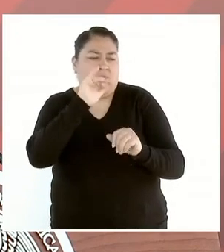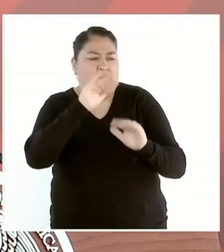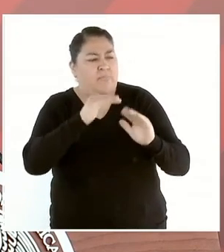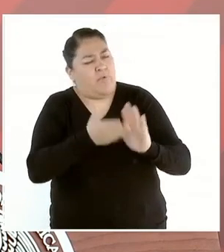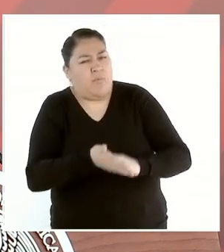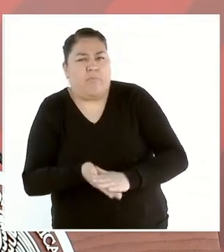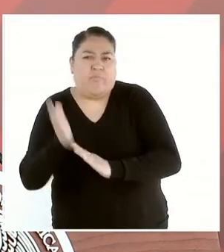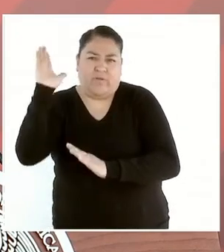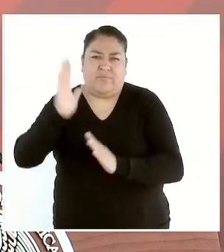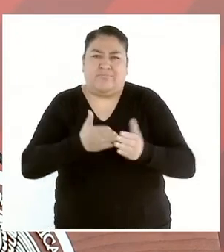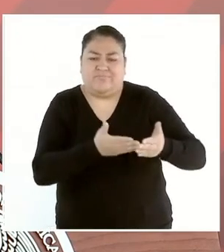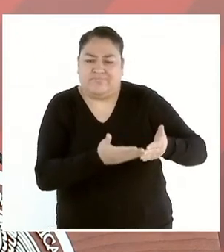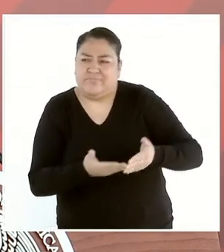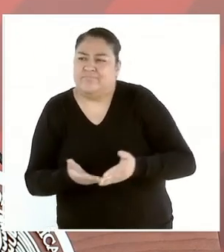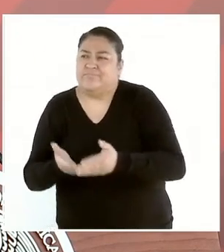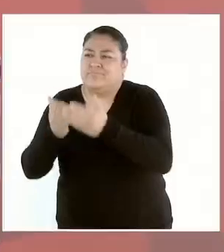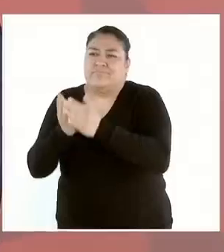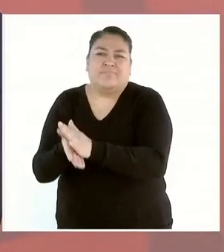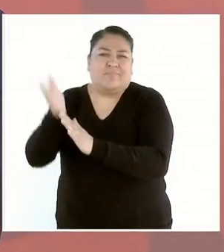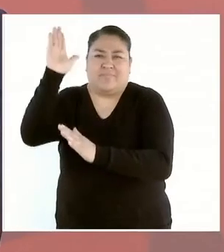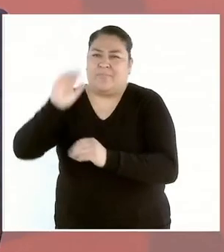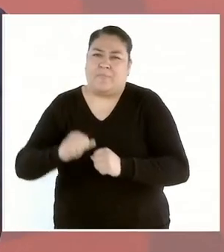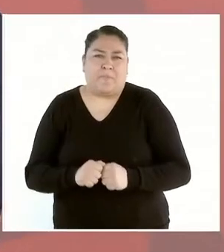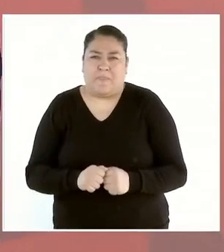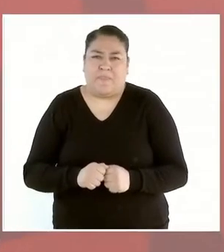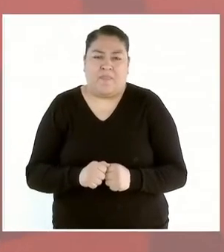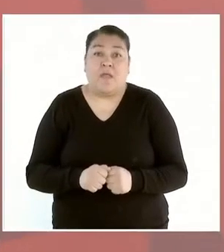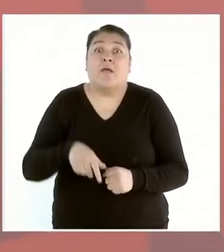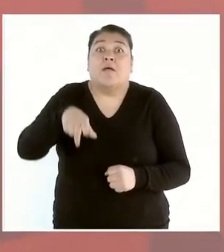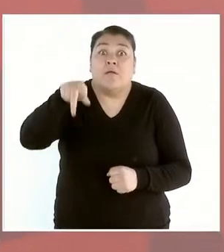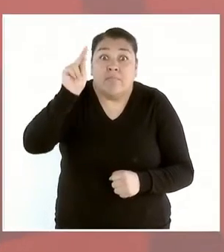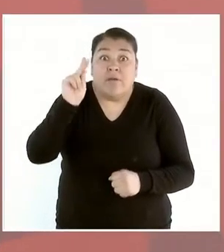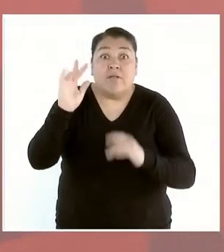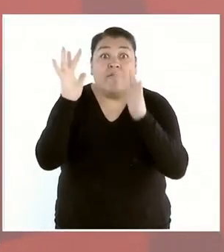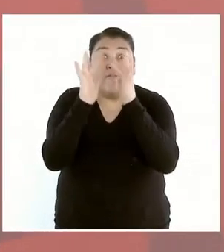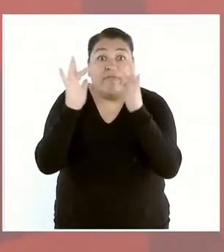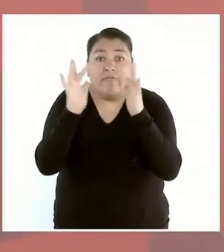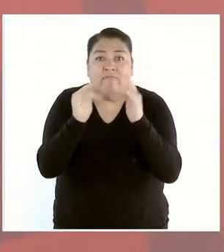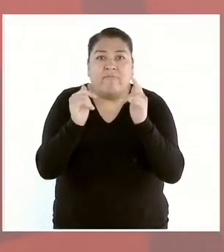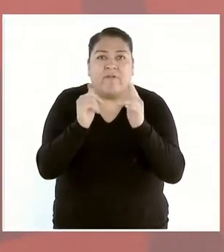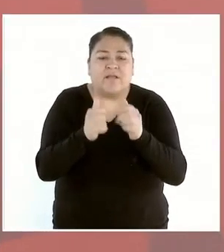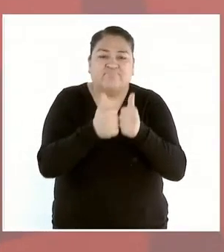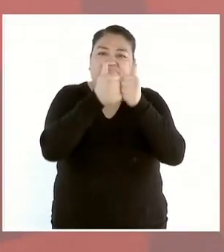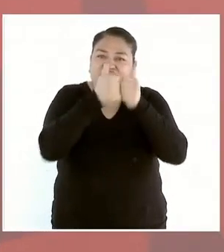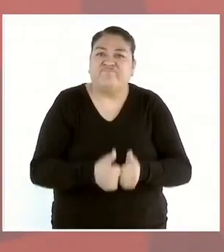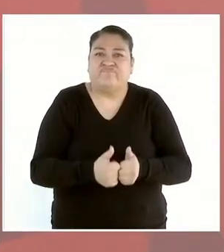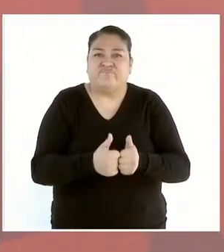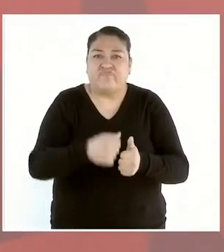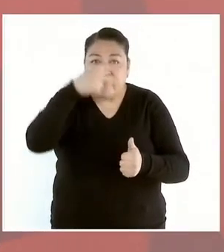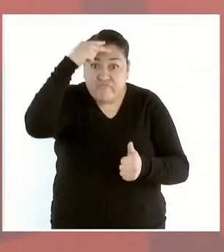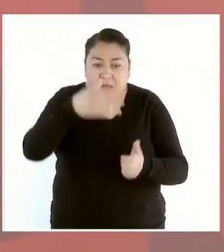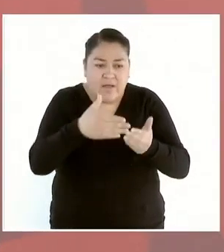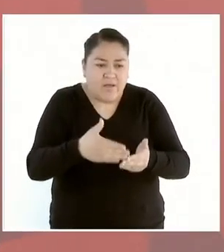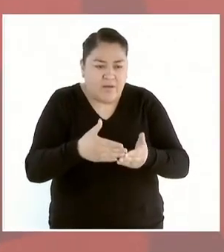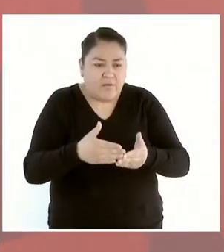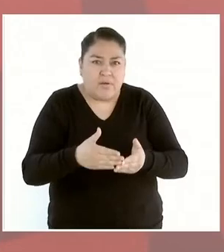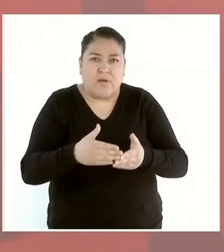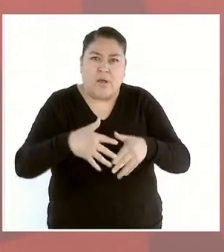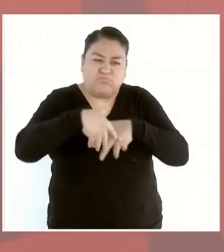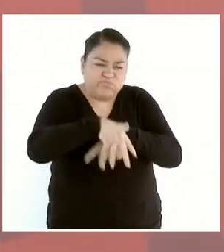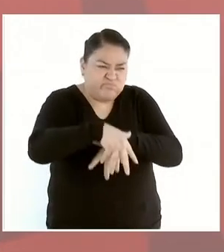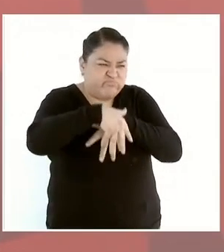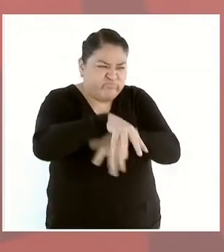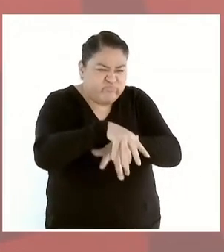golfo mientras que las tropas francesas avanzaban hacia el interior del